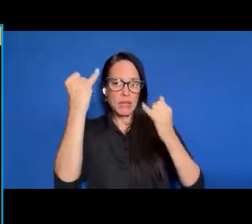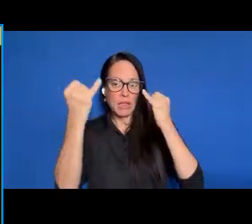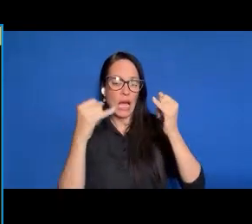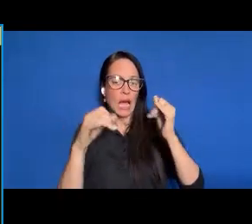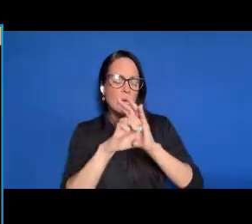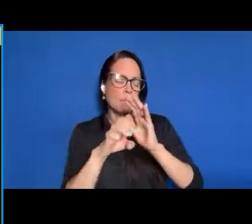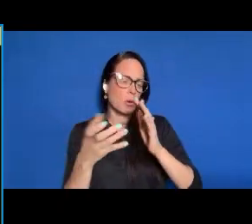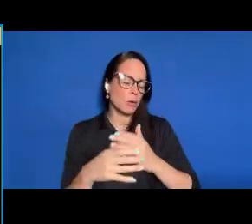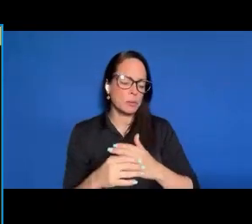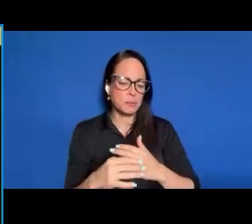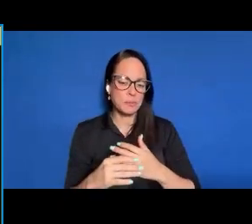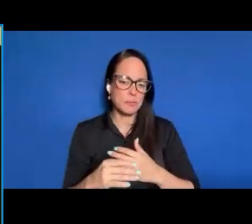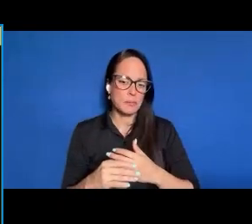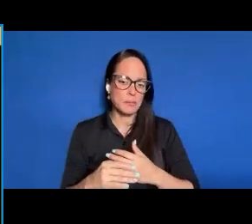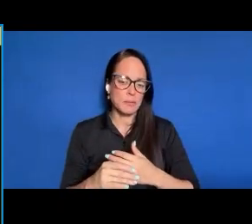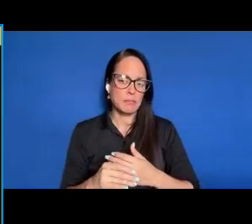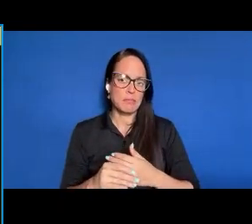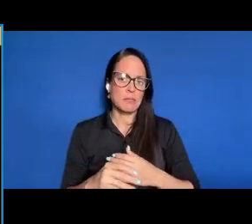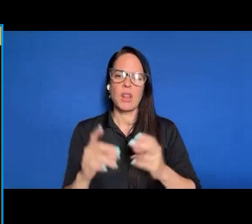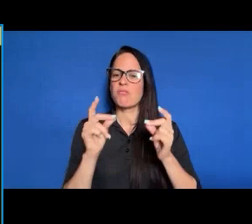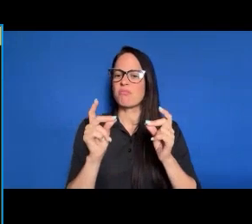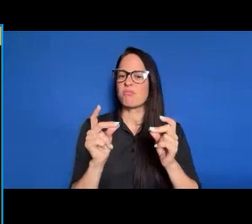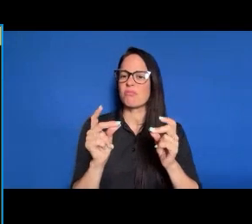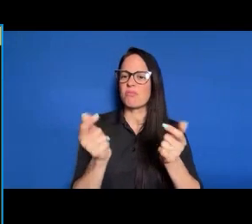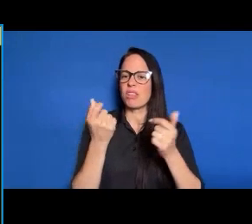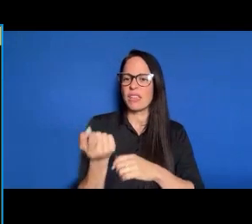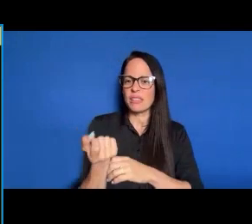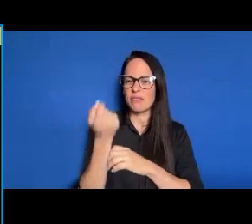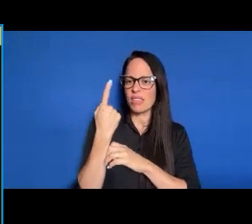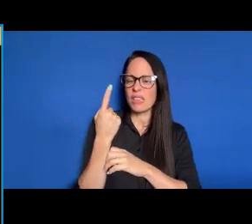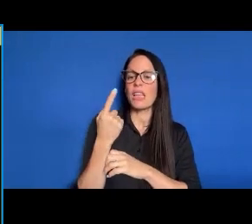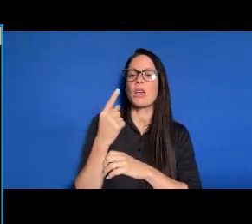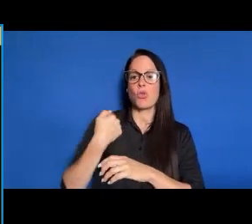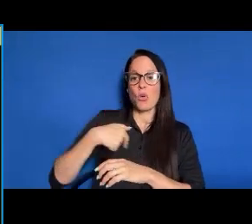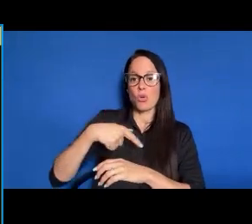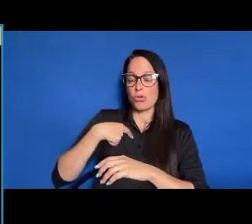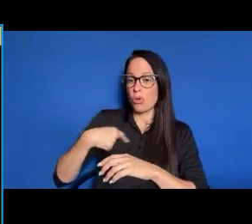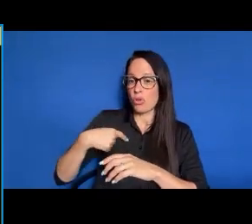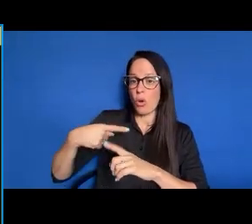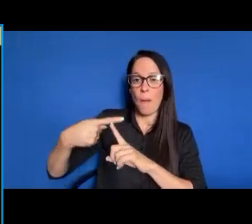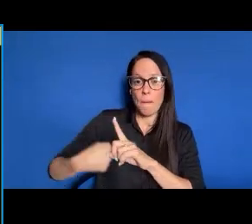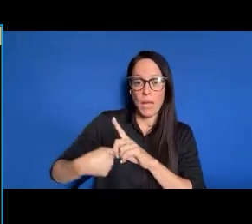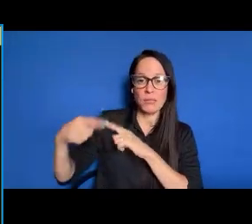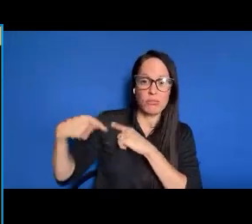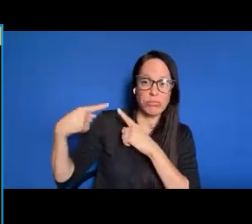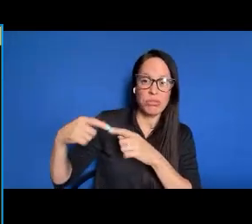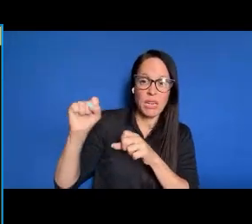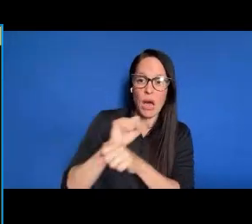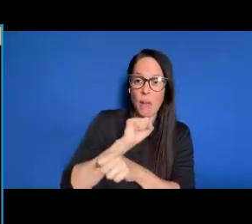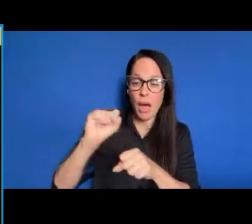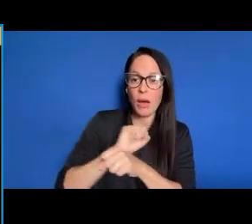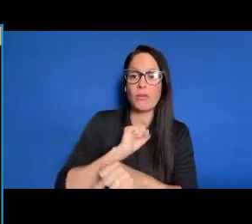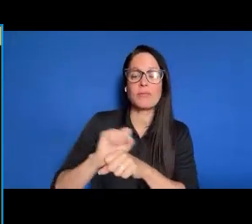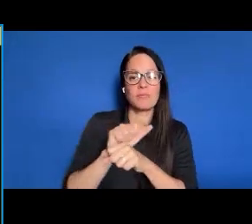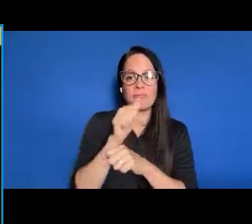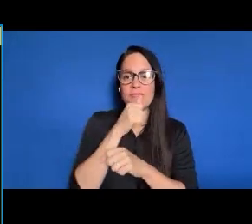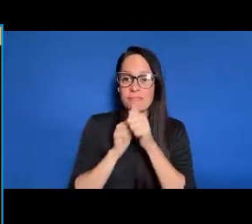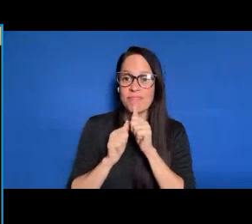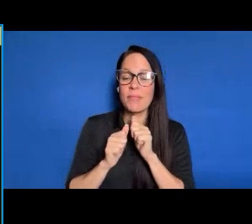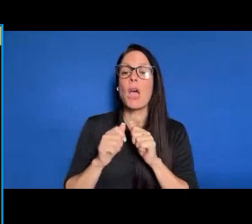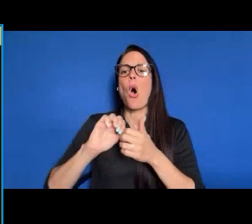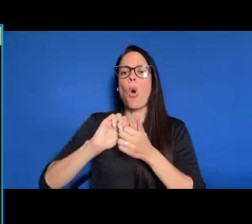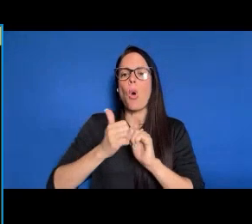una mirada rápida, ¿verdad? Lo que resultó, meses de trabajo. Yo creo que también aquí es importante reconocer, y van a verlo en detalle, cómo es que se llevó a cabo este